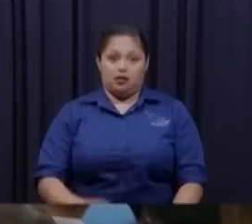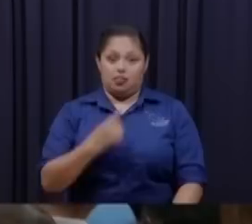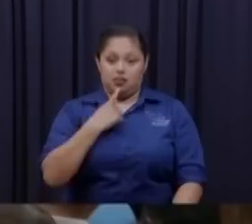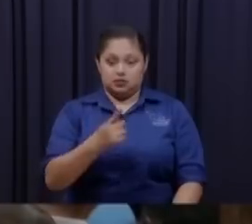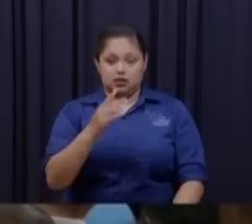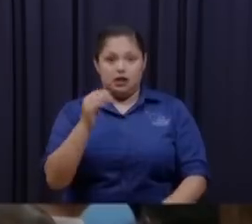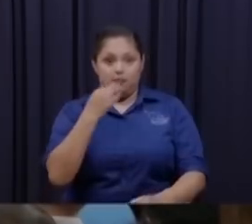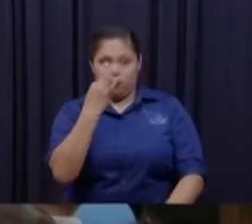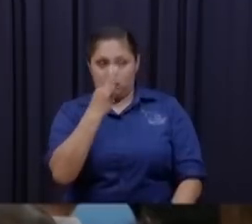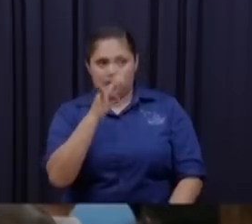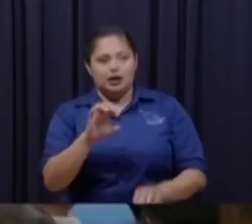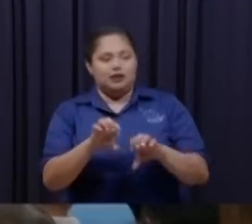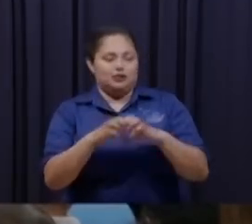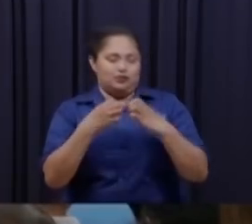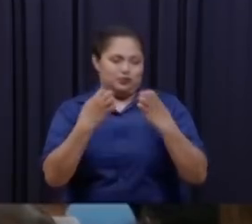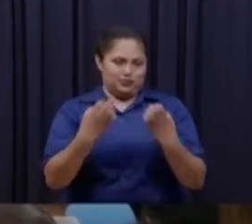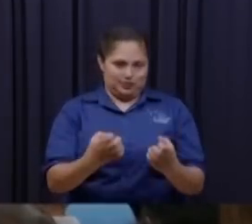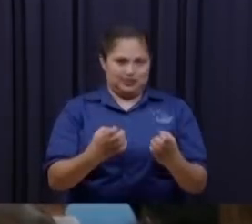Por eso,